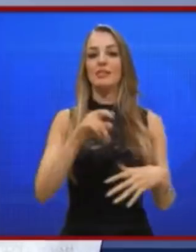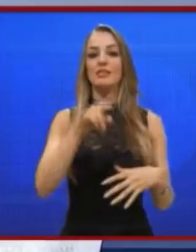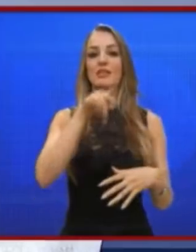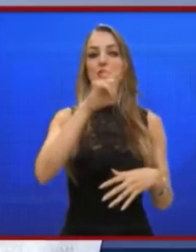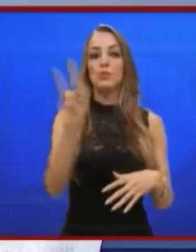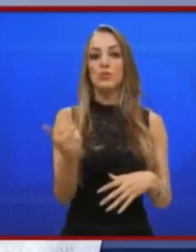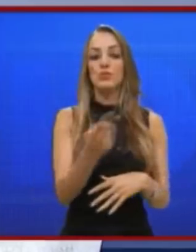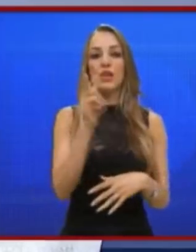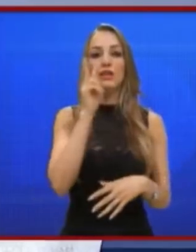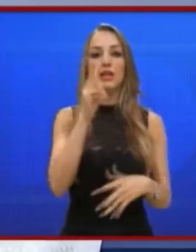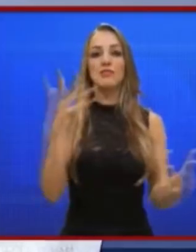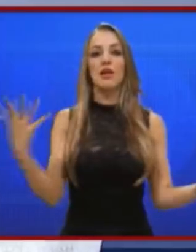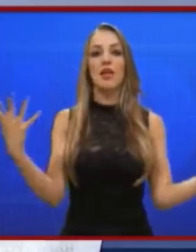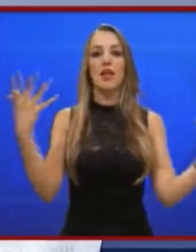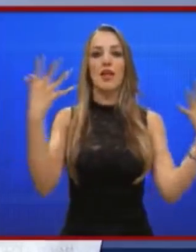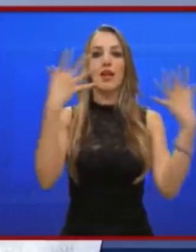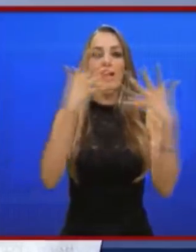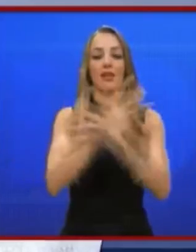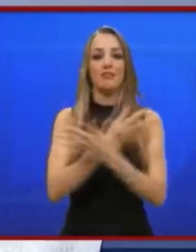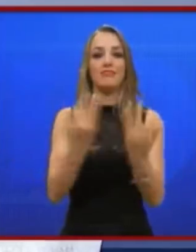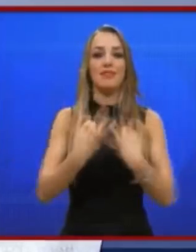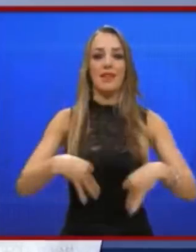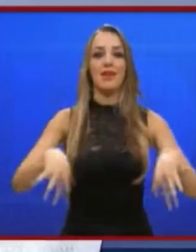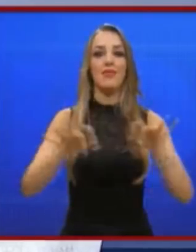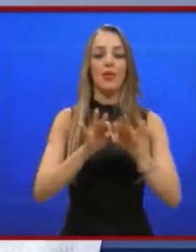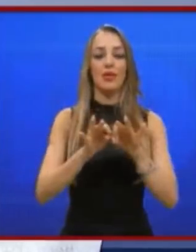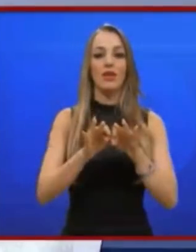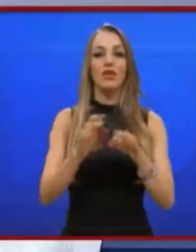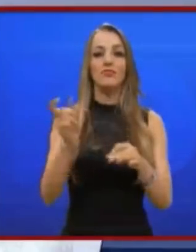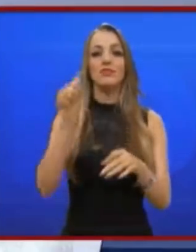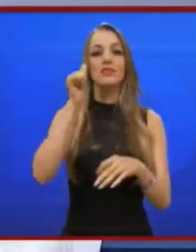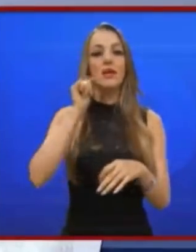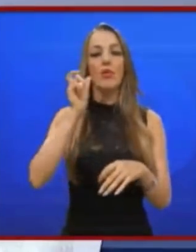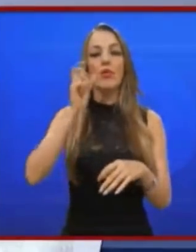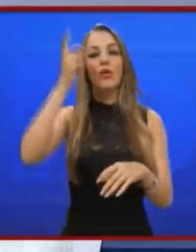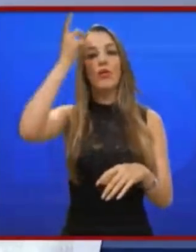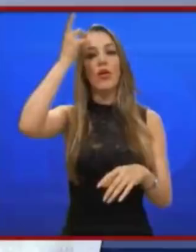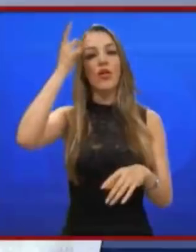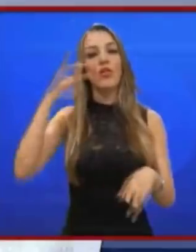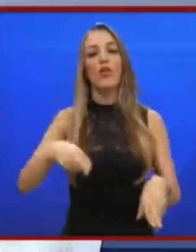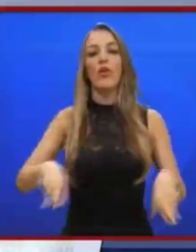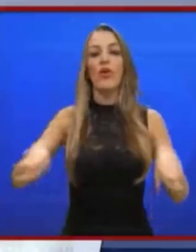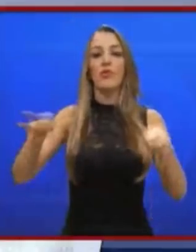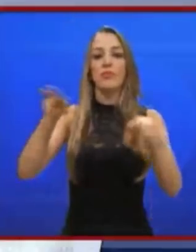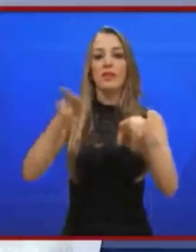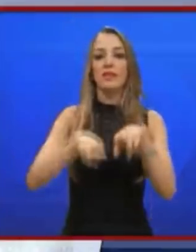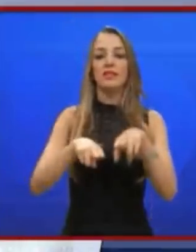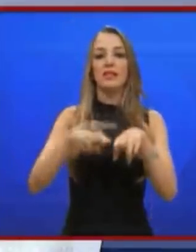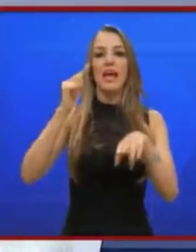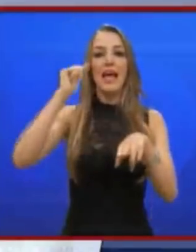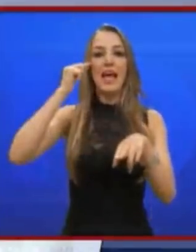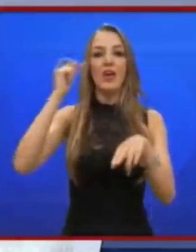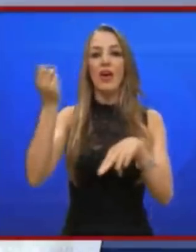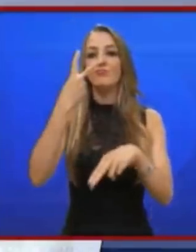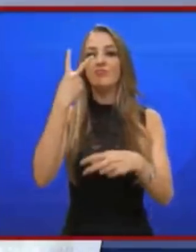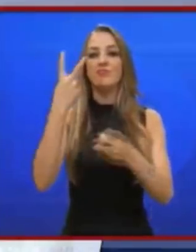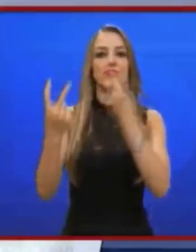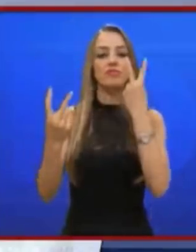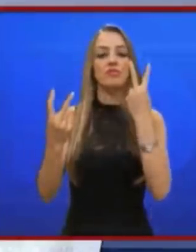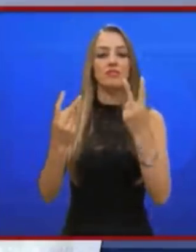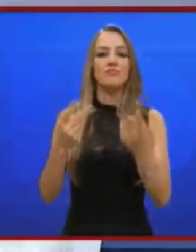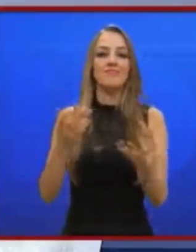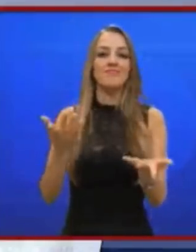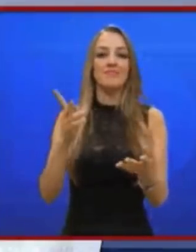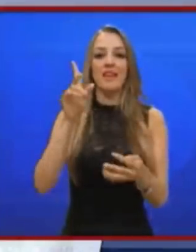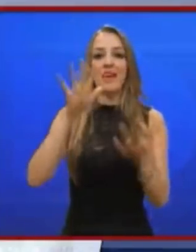algunas parejas o el saco por ahí. Y tan importante que es dormir. Y luego dormir con el enemigo. Y enojados, no lo hagamos. Oye,